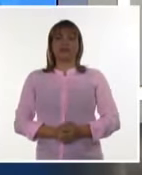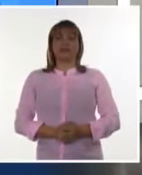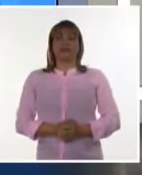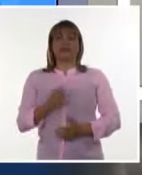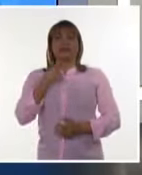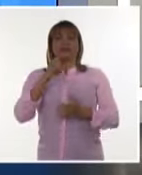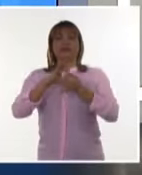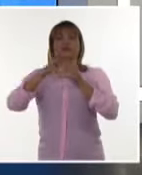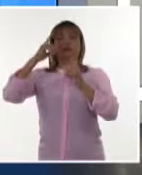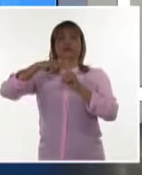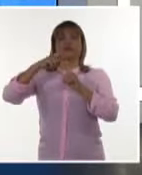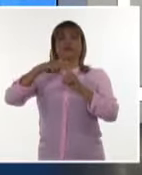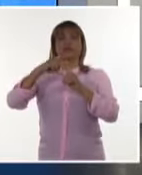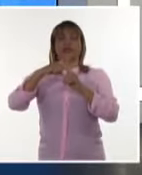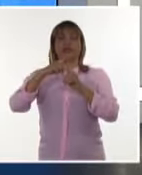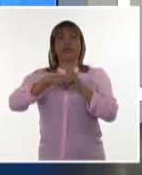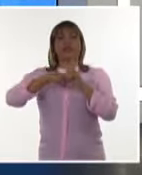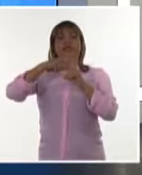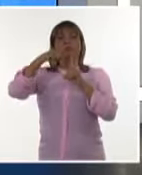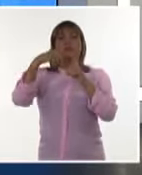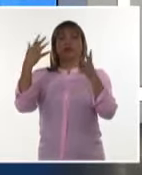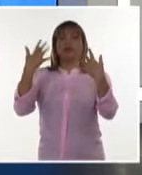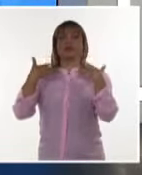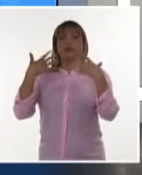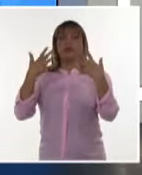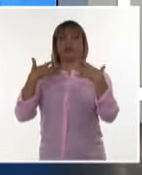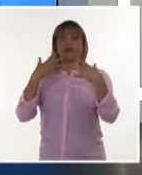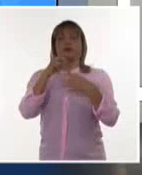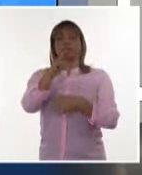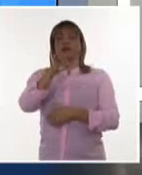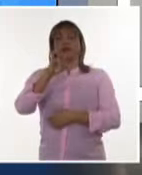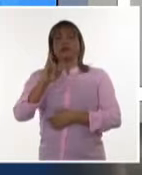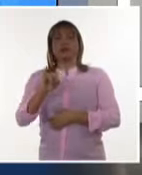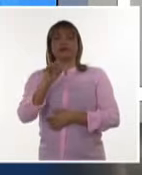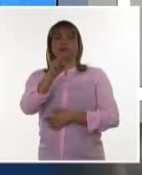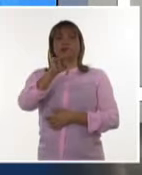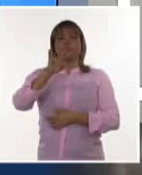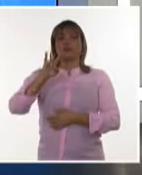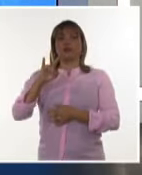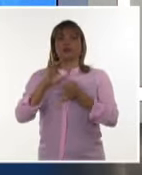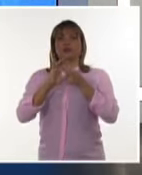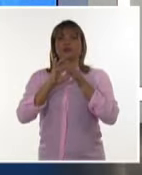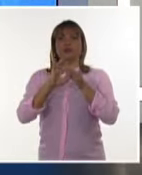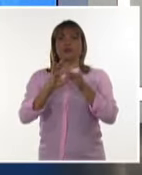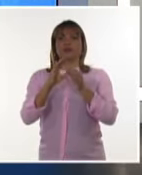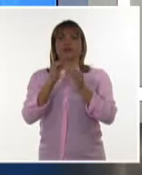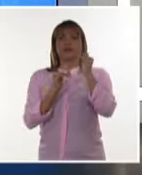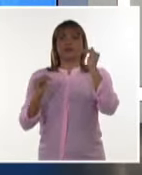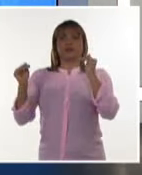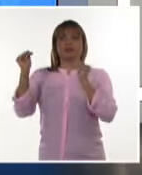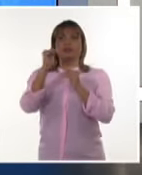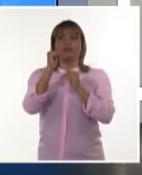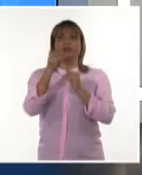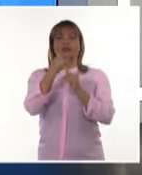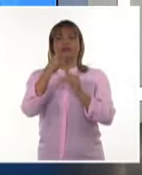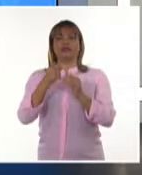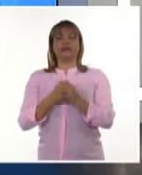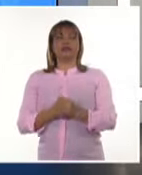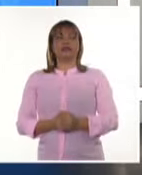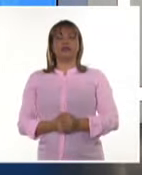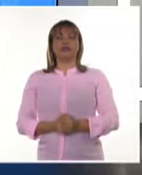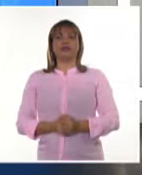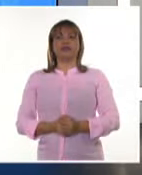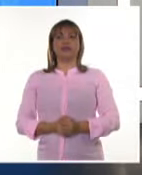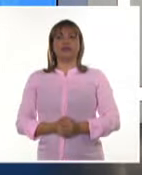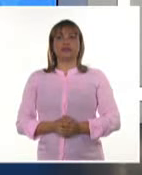Las temperaturas máximas frescas en el occidente, valores entre 26 y 29 grados Celsius, superiores en el resto del país, algo más cálidas con valores